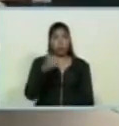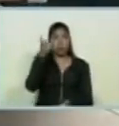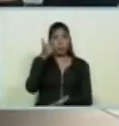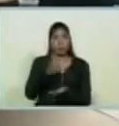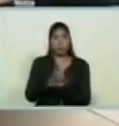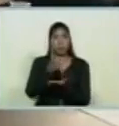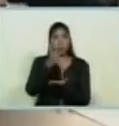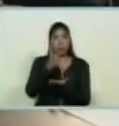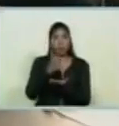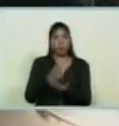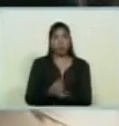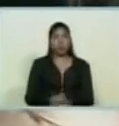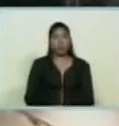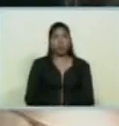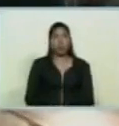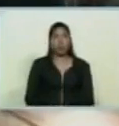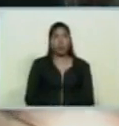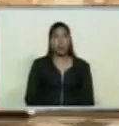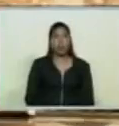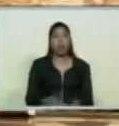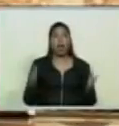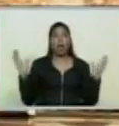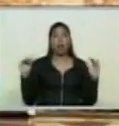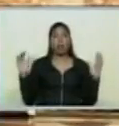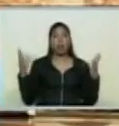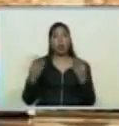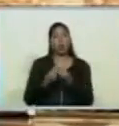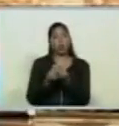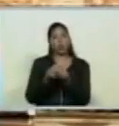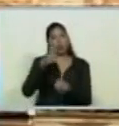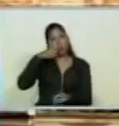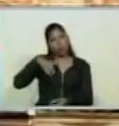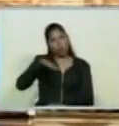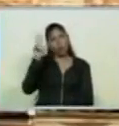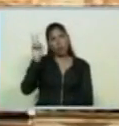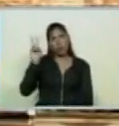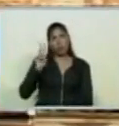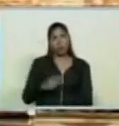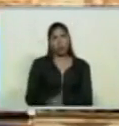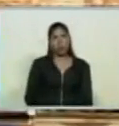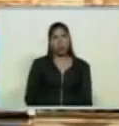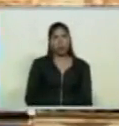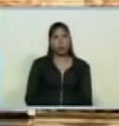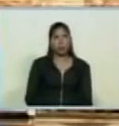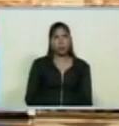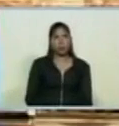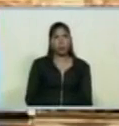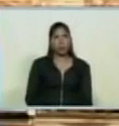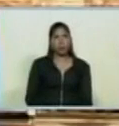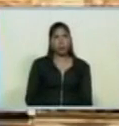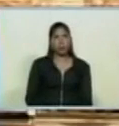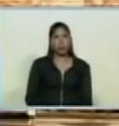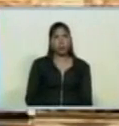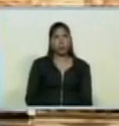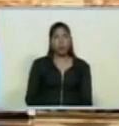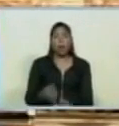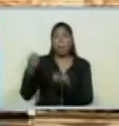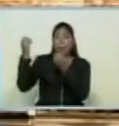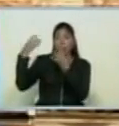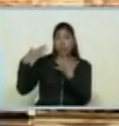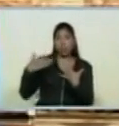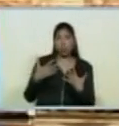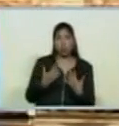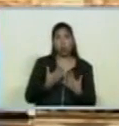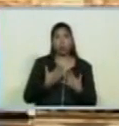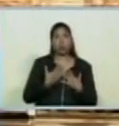San Miguel Arcángel, vienes con nosotros, vamos con tu amor, vamos con tu bendición